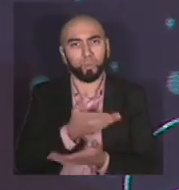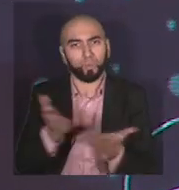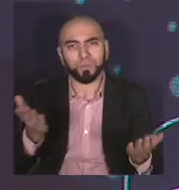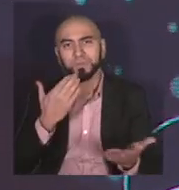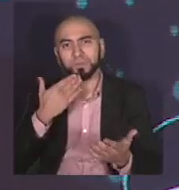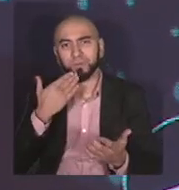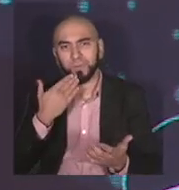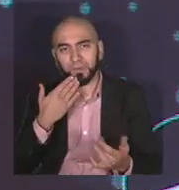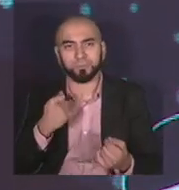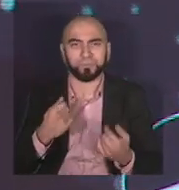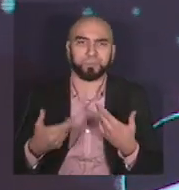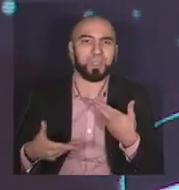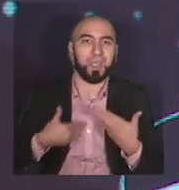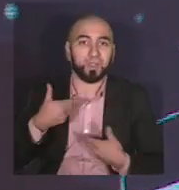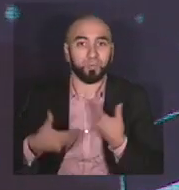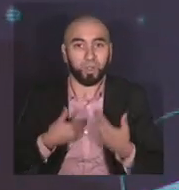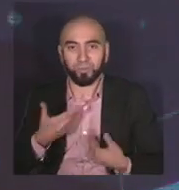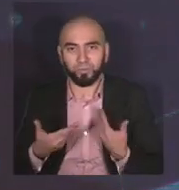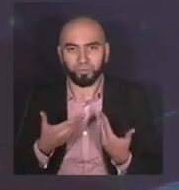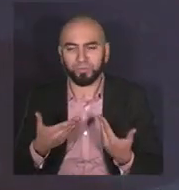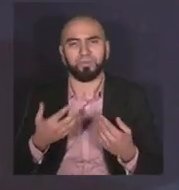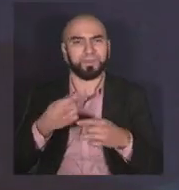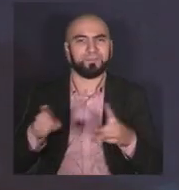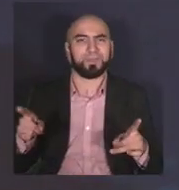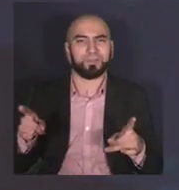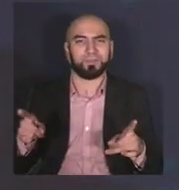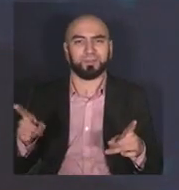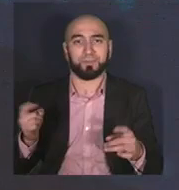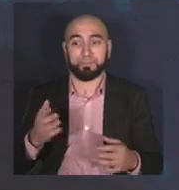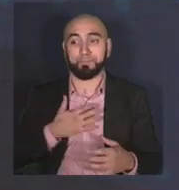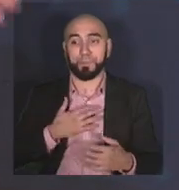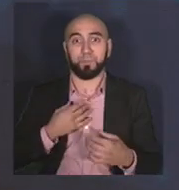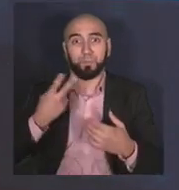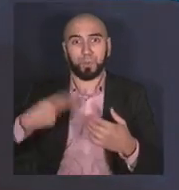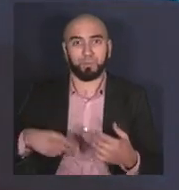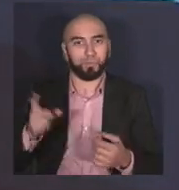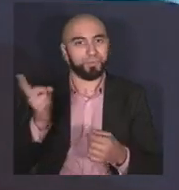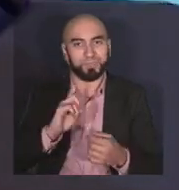actuando fuera de lo normal, fuera de su